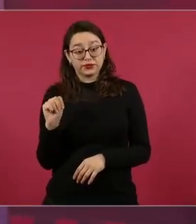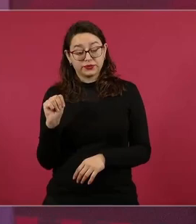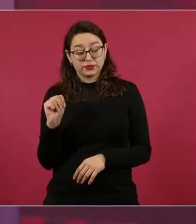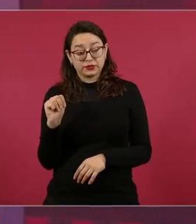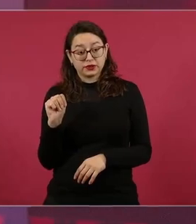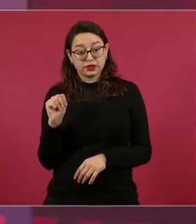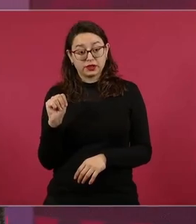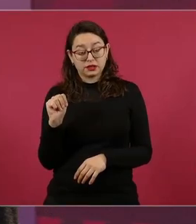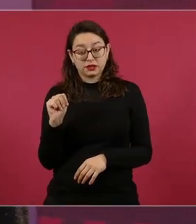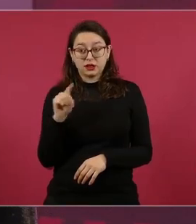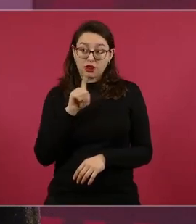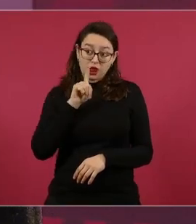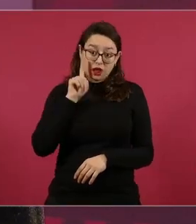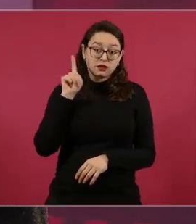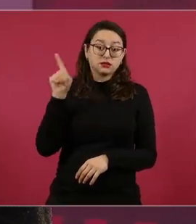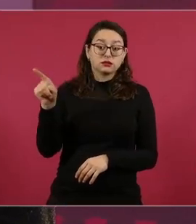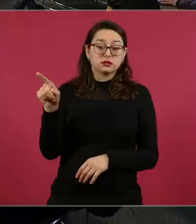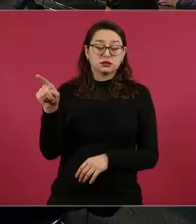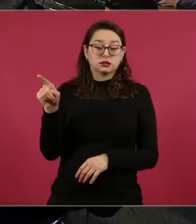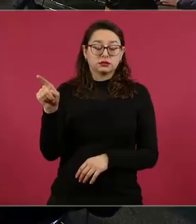farmacia.